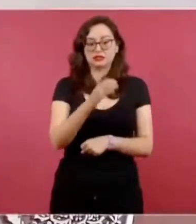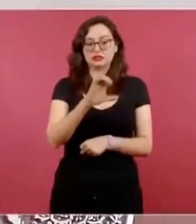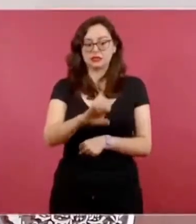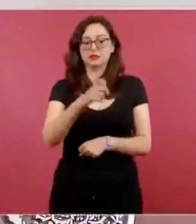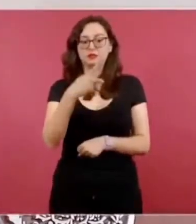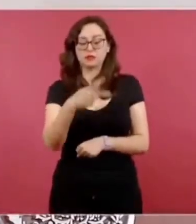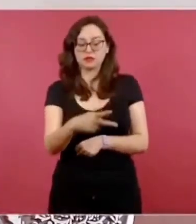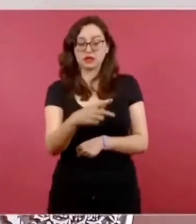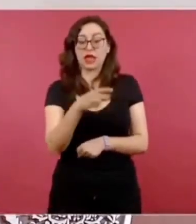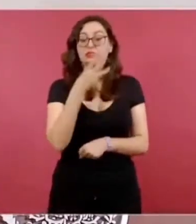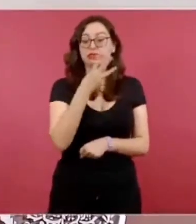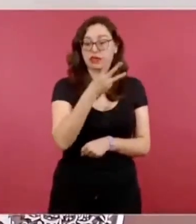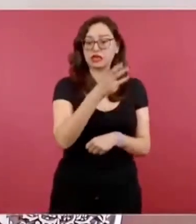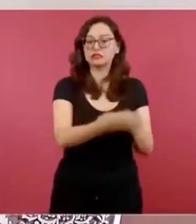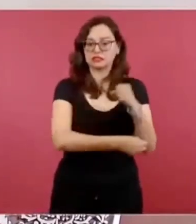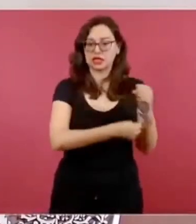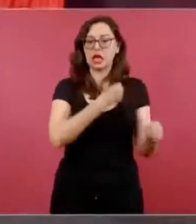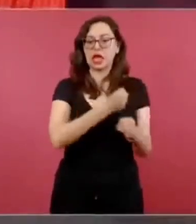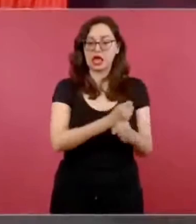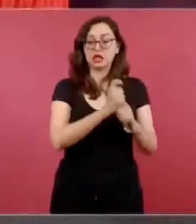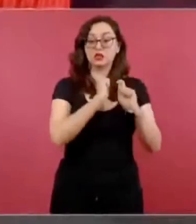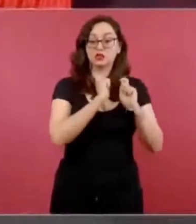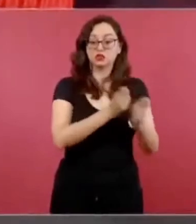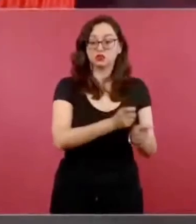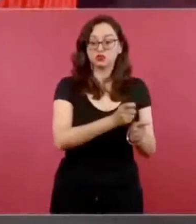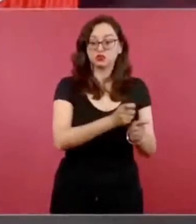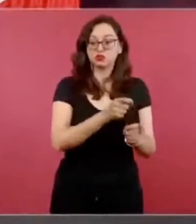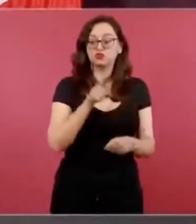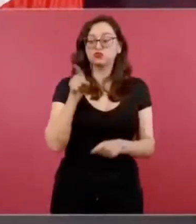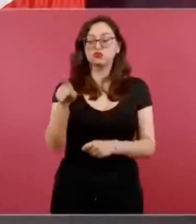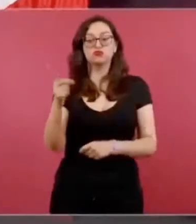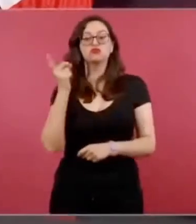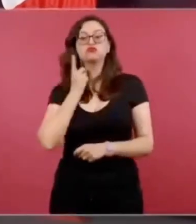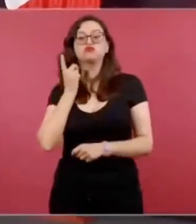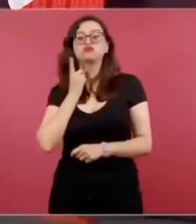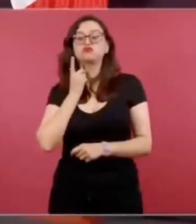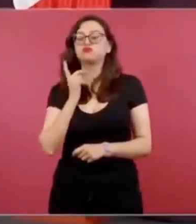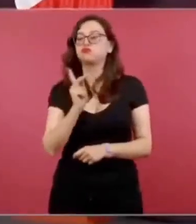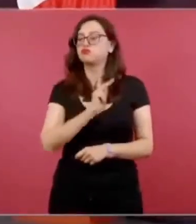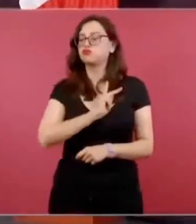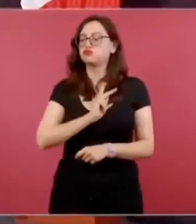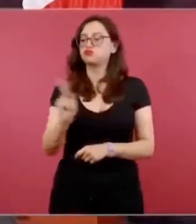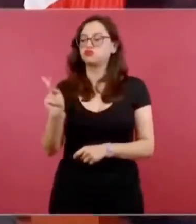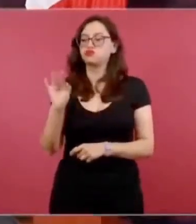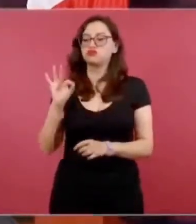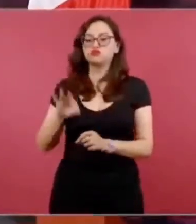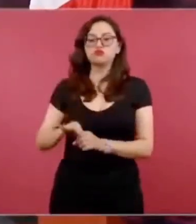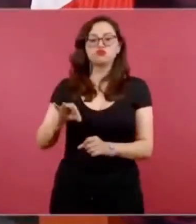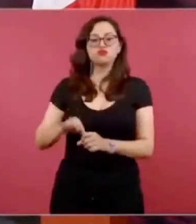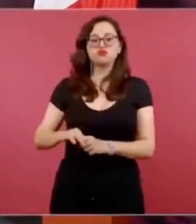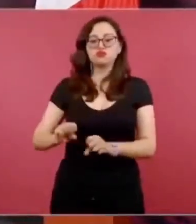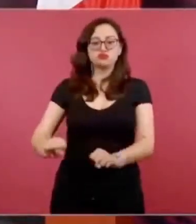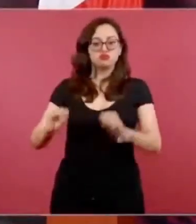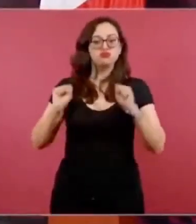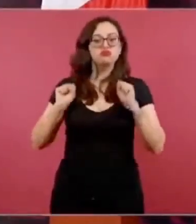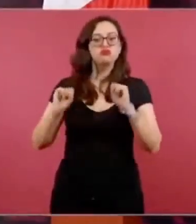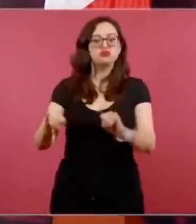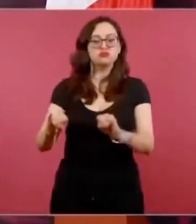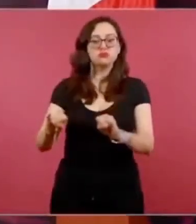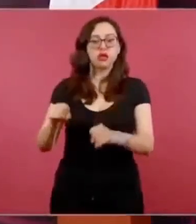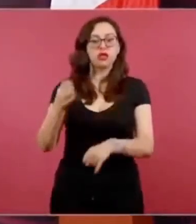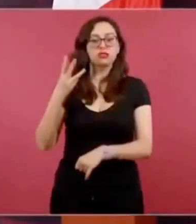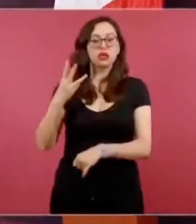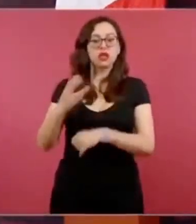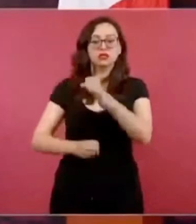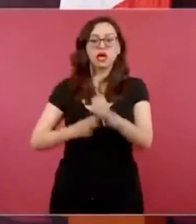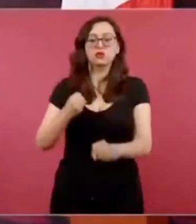y 3 años consecutivos sacó por unanimidad el